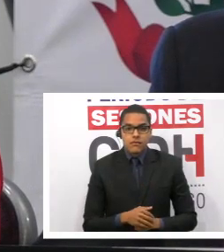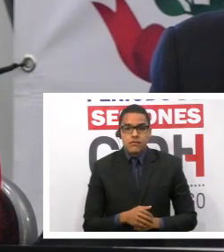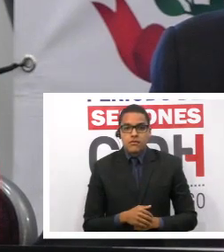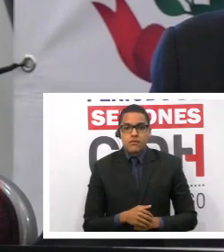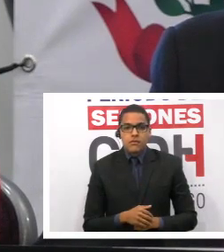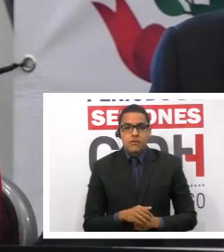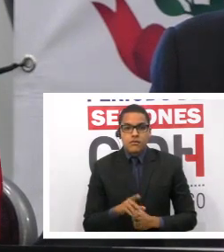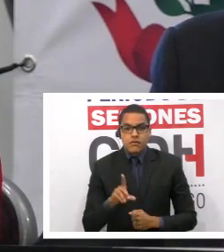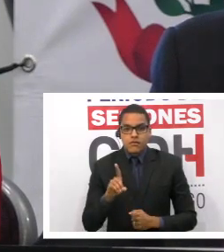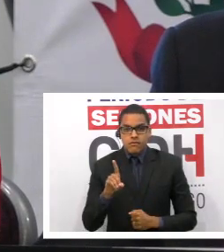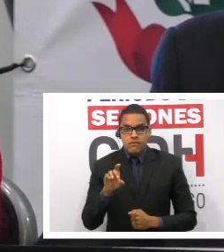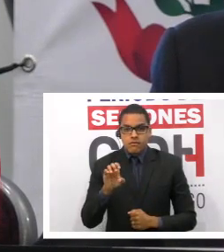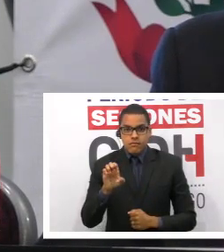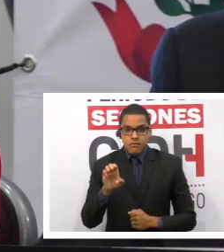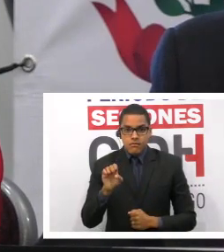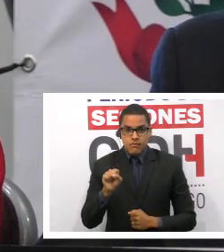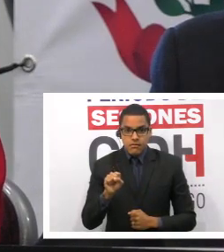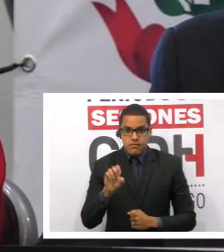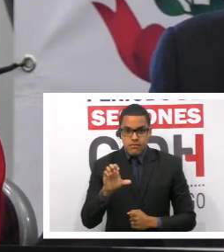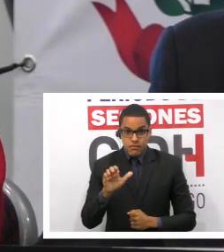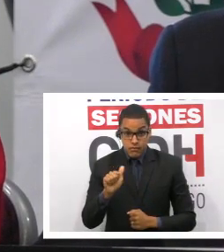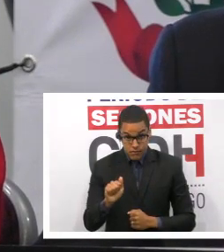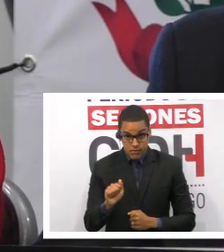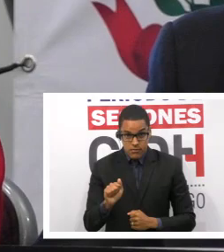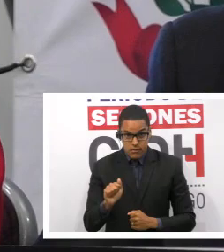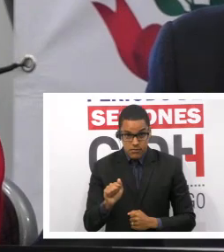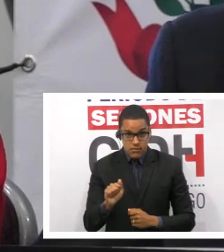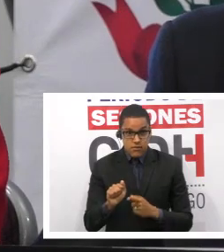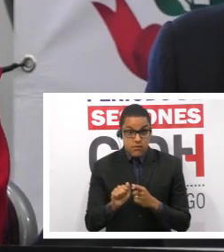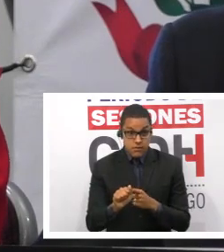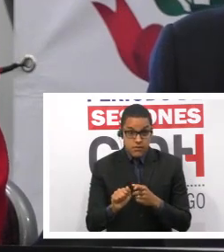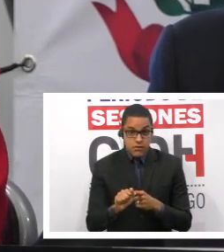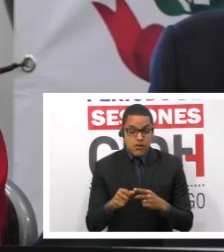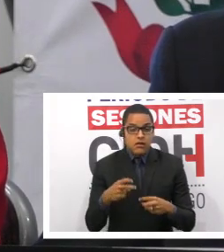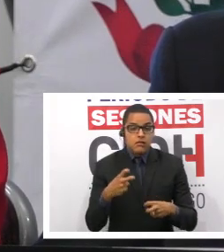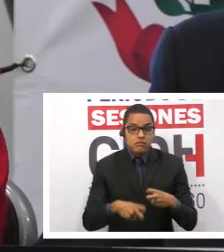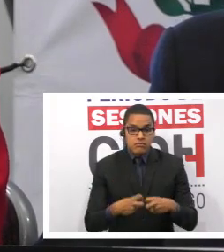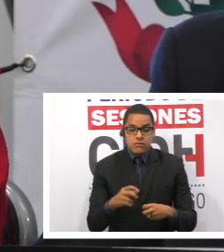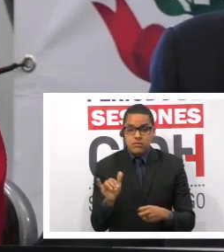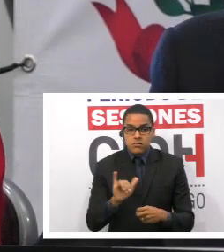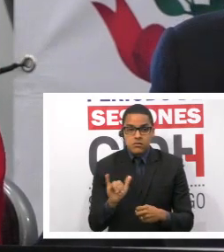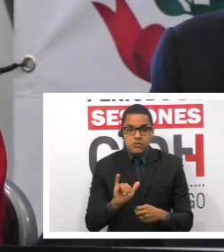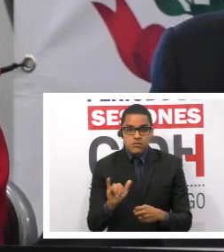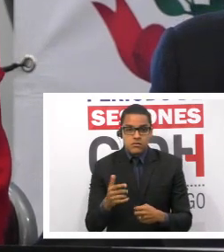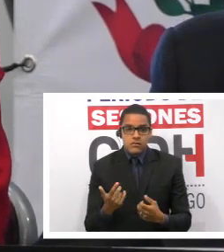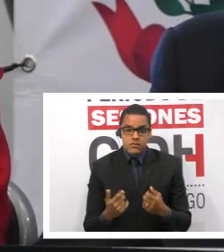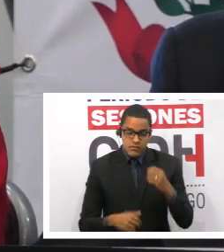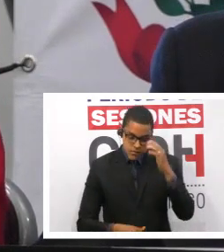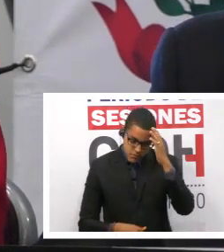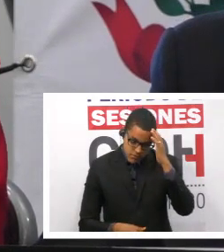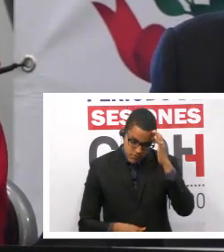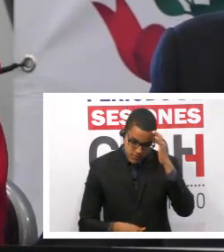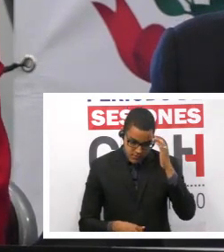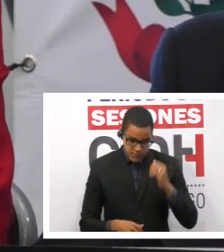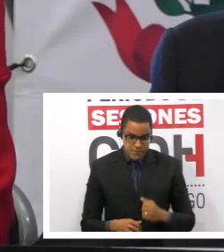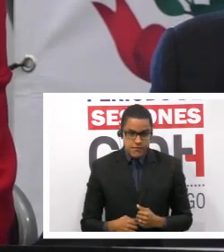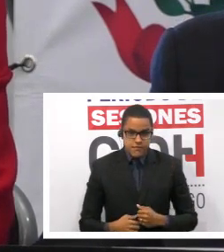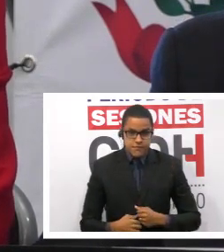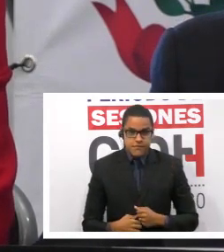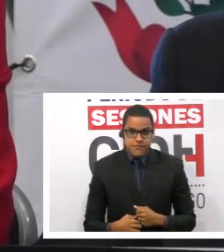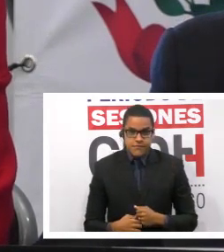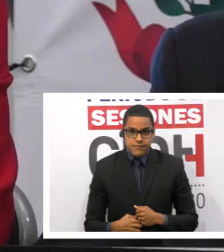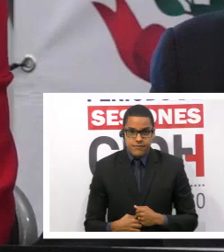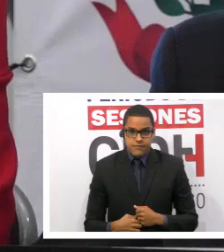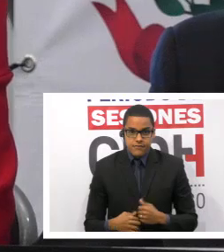requieren sobre todo por su naturaleza progresiva a un análisis de los recursos disponibles esos recursos disponibles no podemos